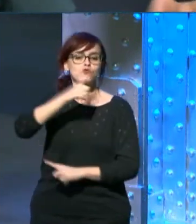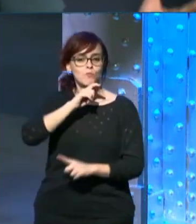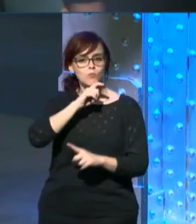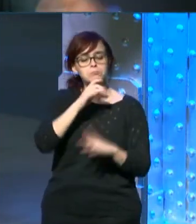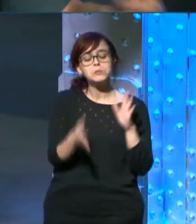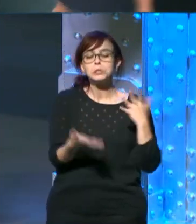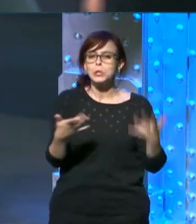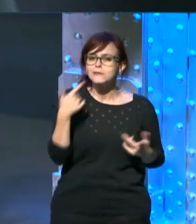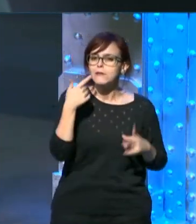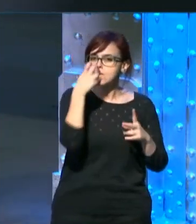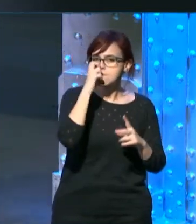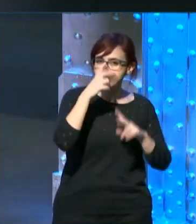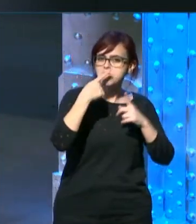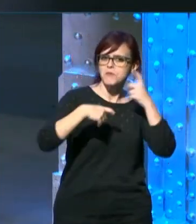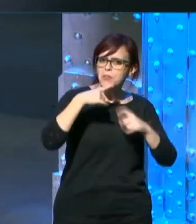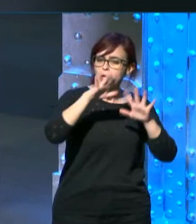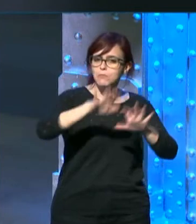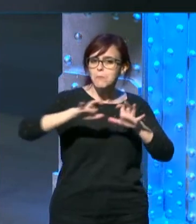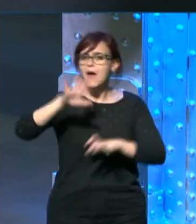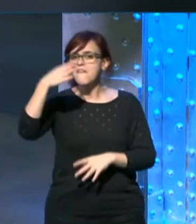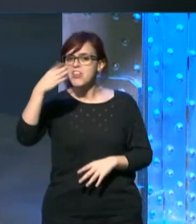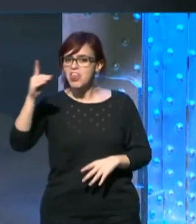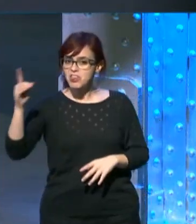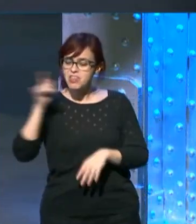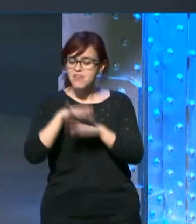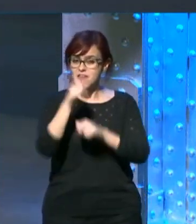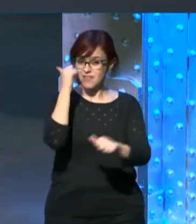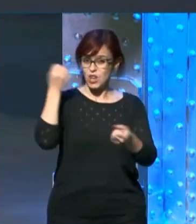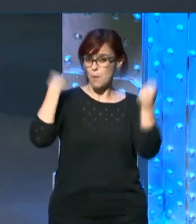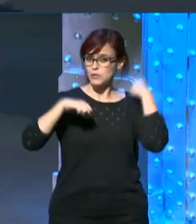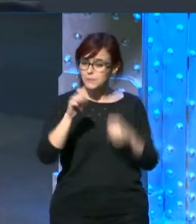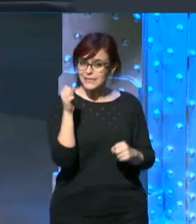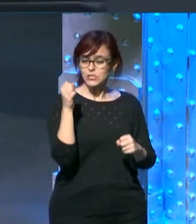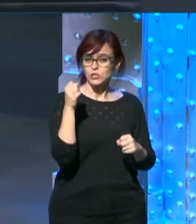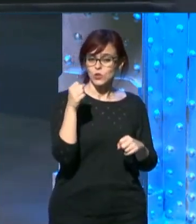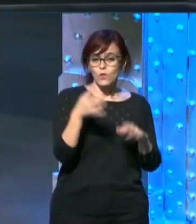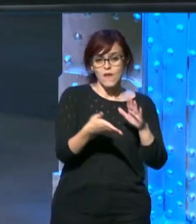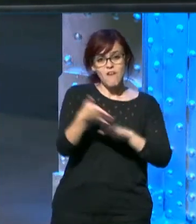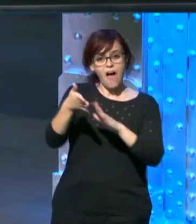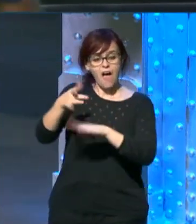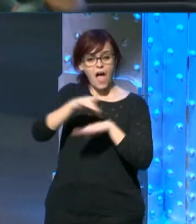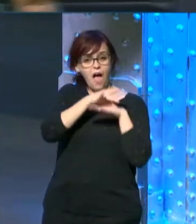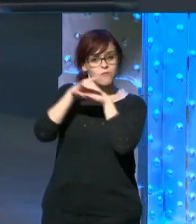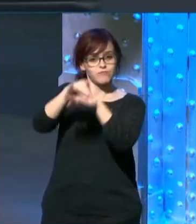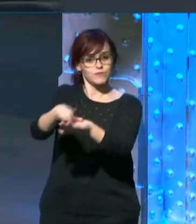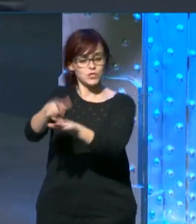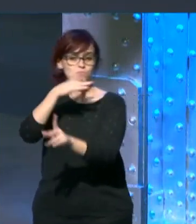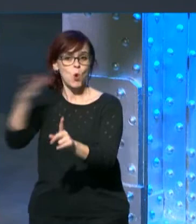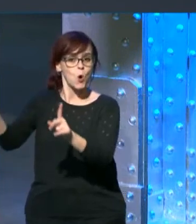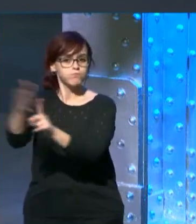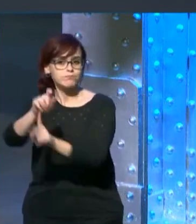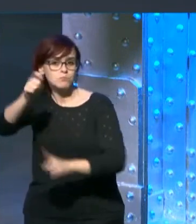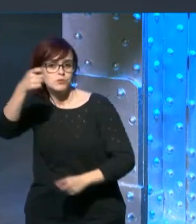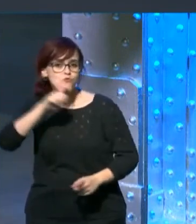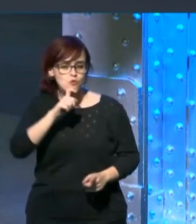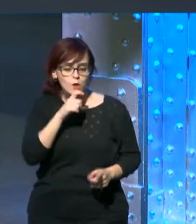¿no?, a buscar información sobre BDD y a intentarme enterar qué era esto. Behavioral Driven Development, había una persona que era Dan North que había empezado un